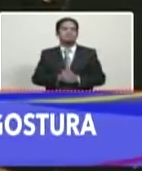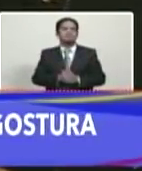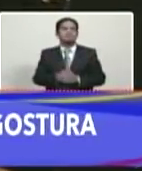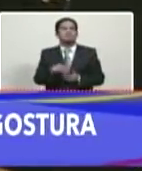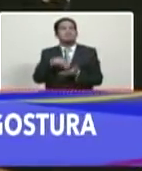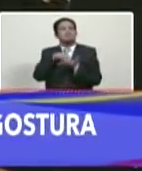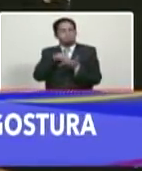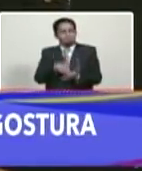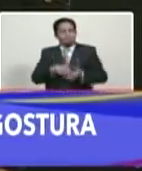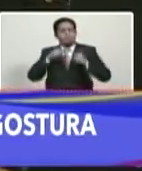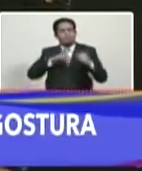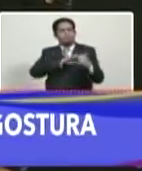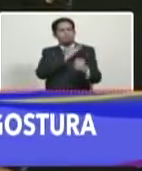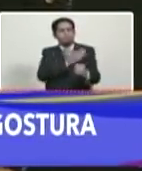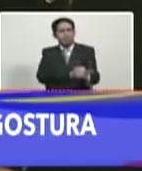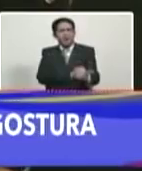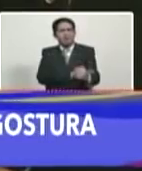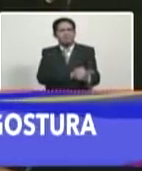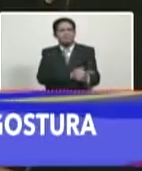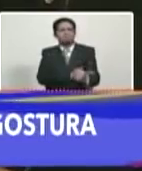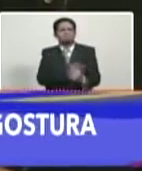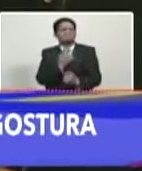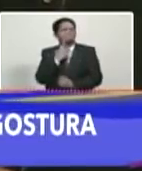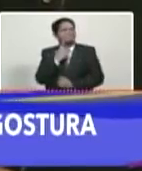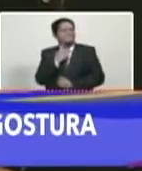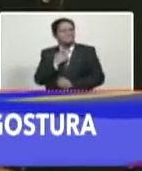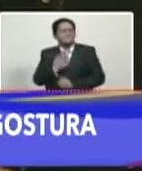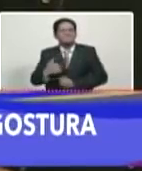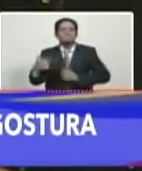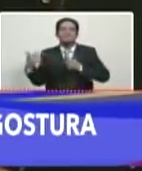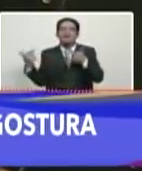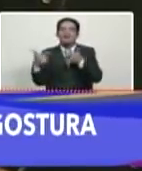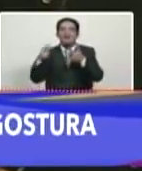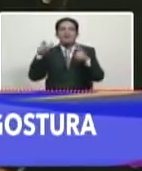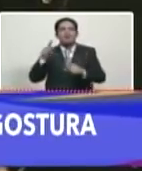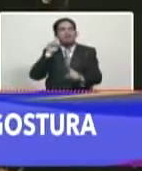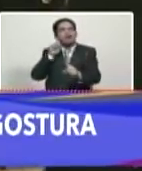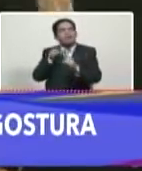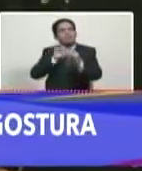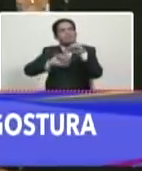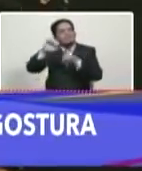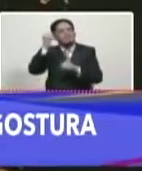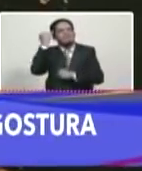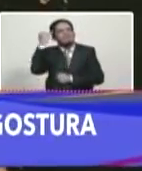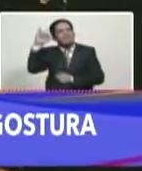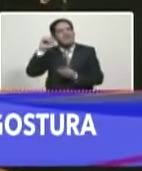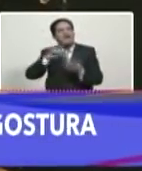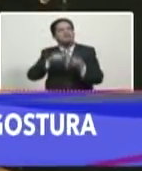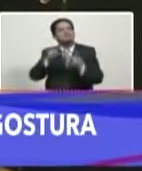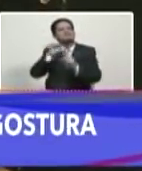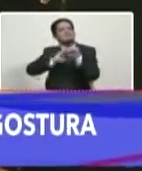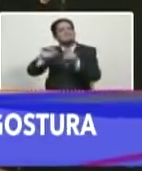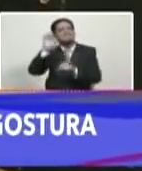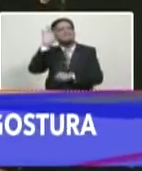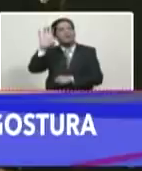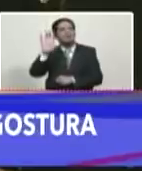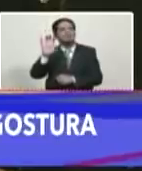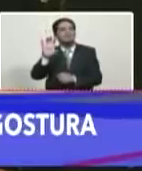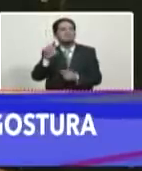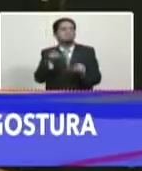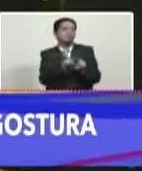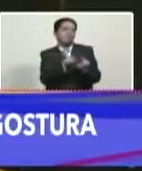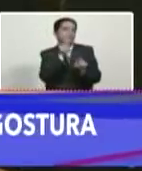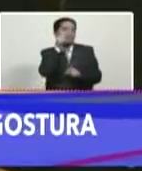Contundentemente guerreros de la paz. Apasionados guerreros. Para defender nuestras ideas, para defender nuestra patria. Como quien defiende un